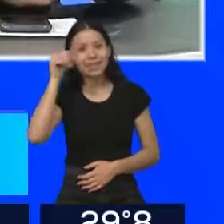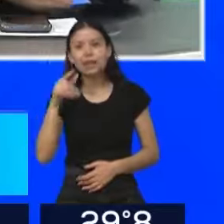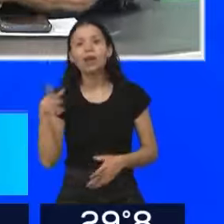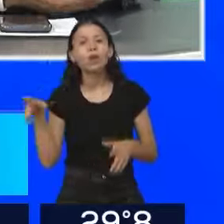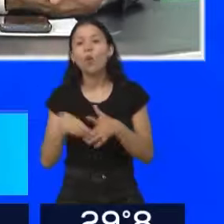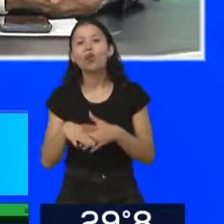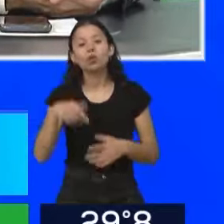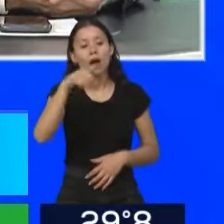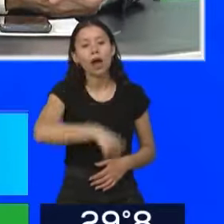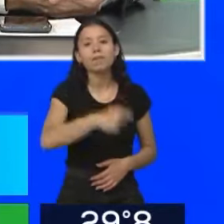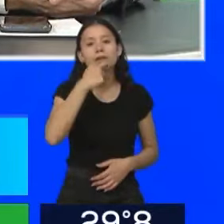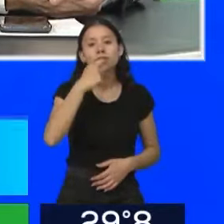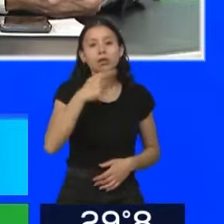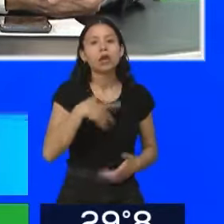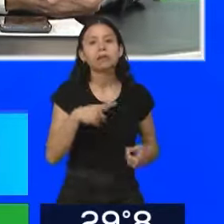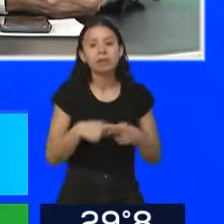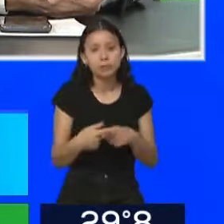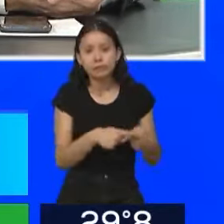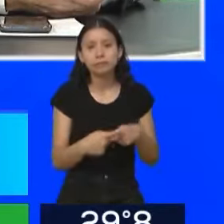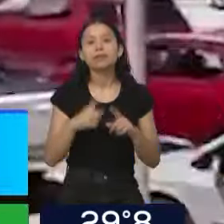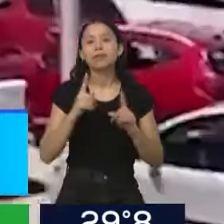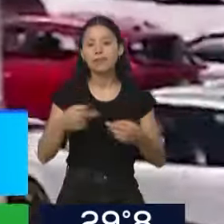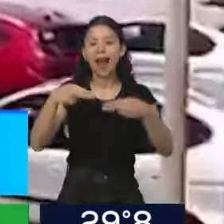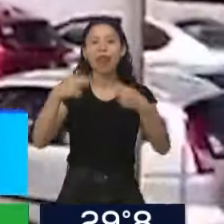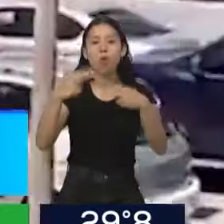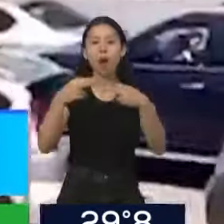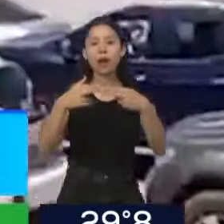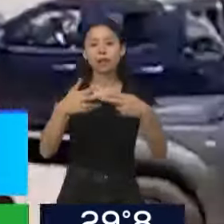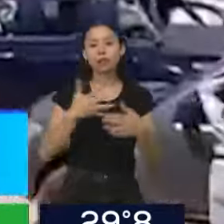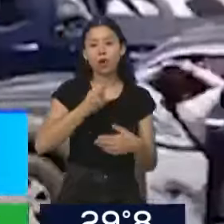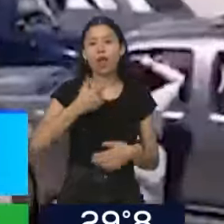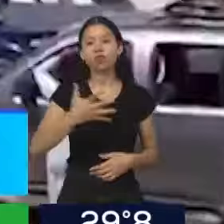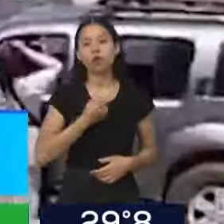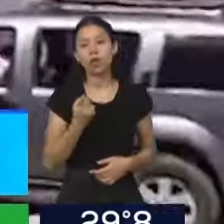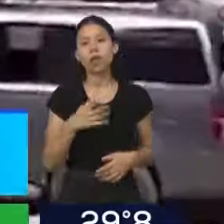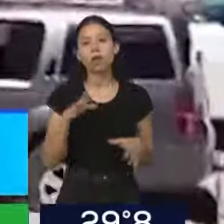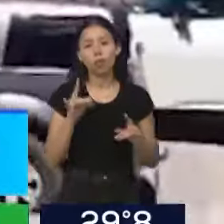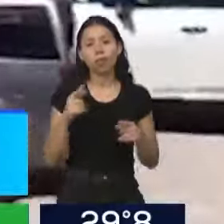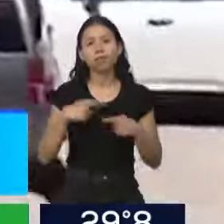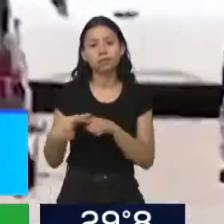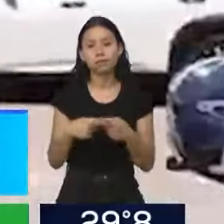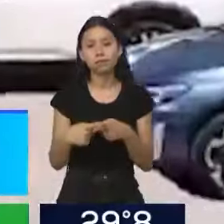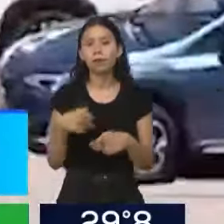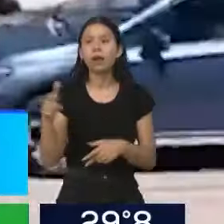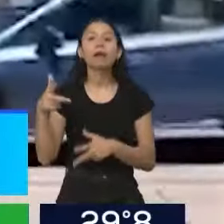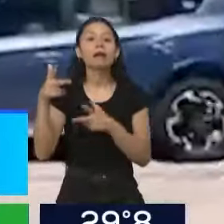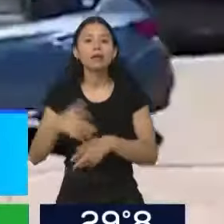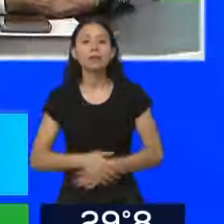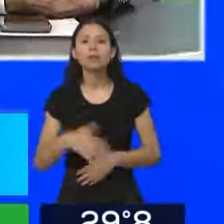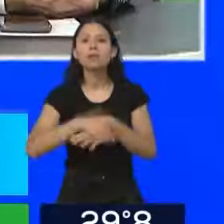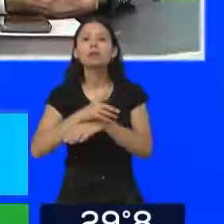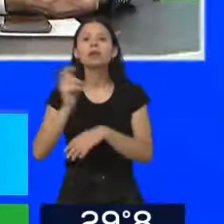los conflictos que hay con el personal de aduana, dicen no, es un problema de la aduana argentina, no hay gente para atender todas las